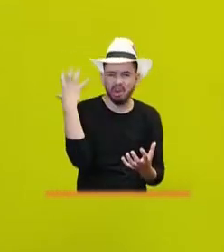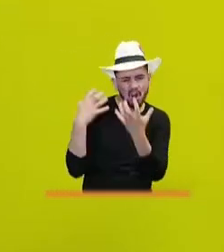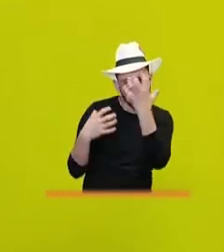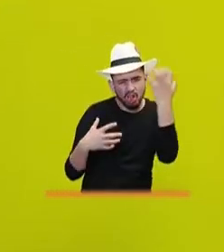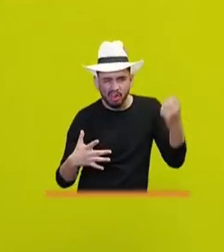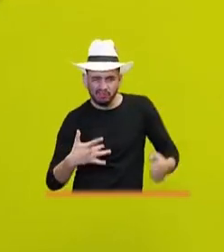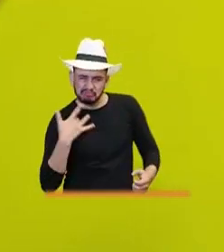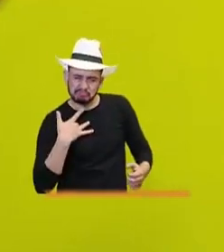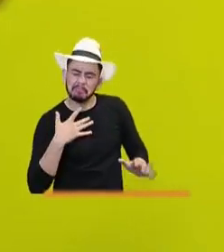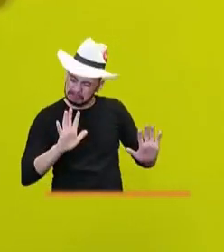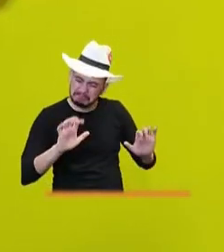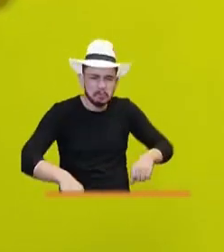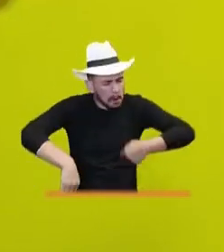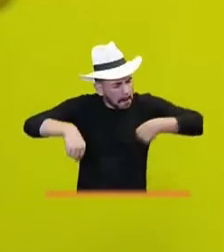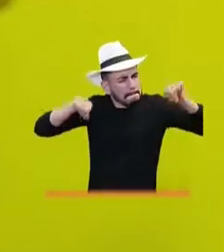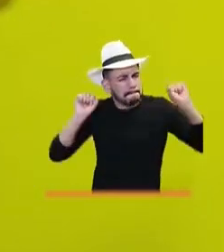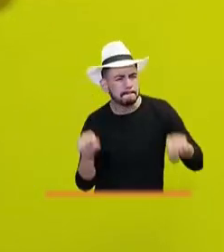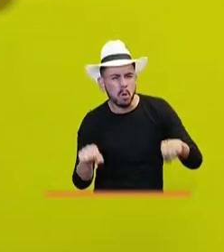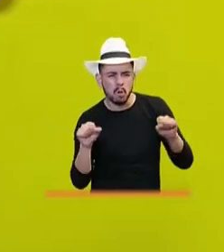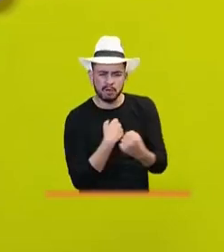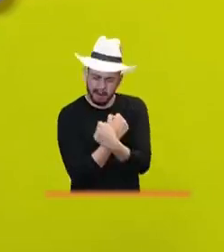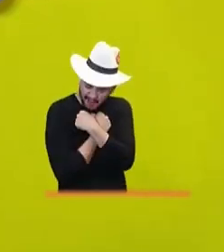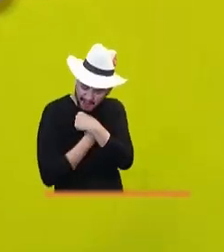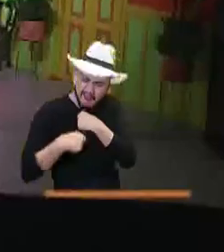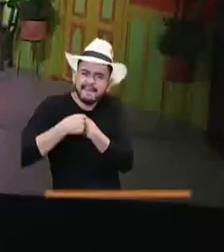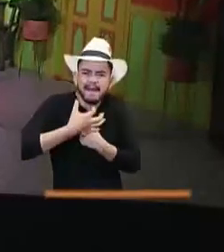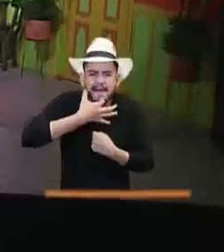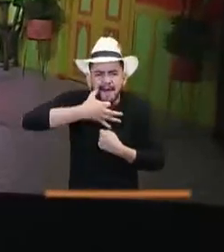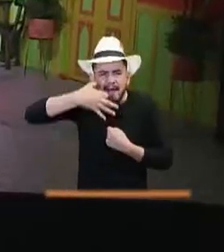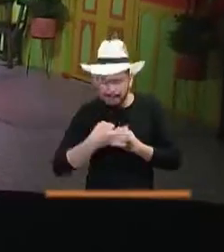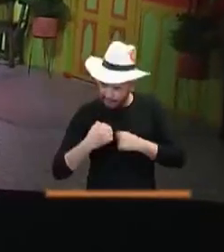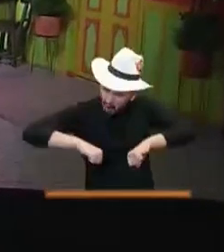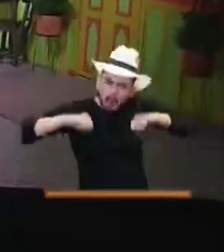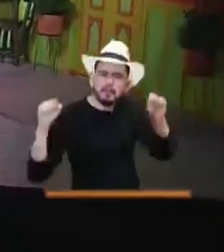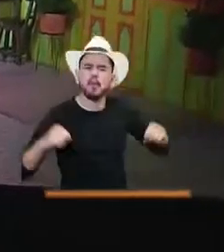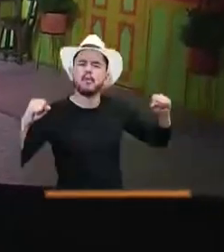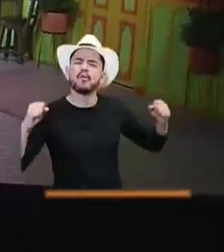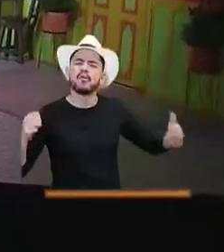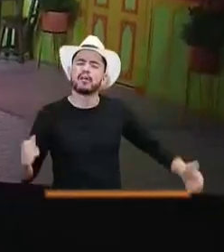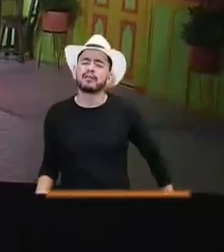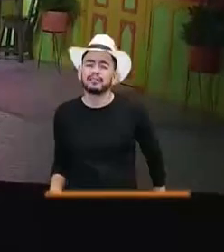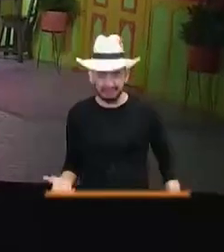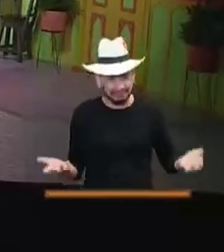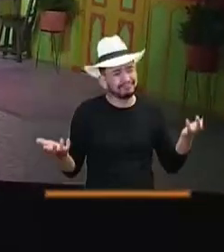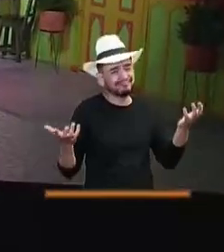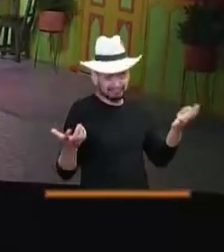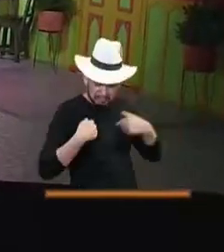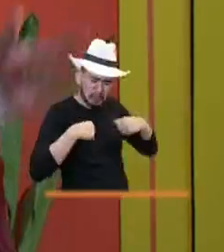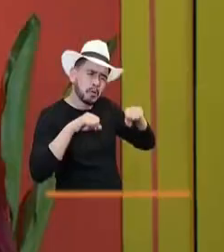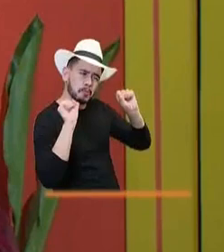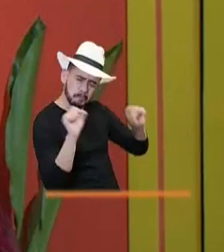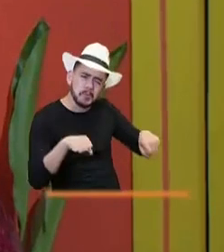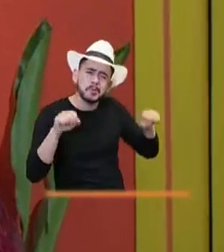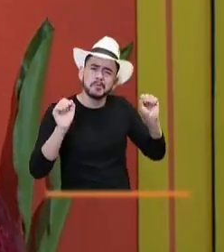posible tener un amor sincero. Es posible anchar el